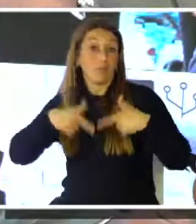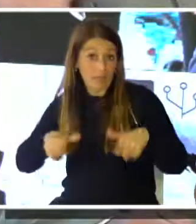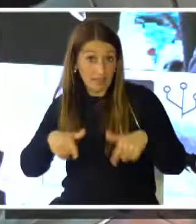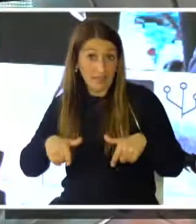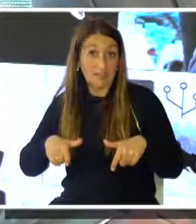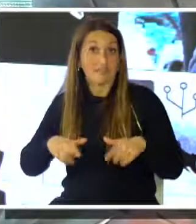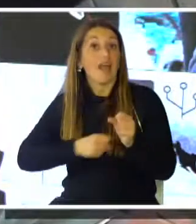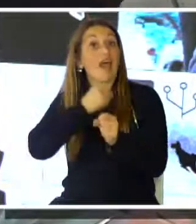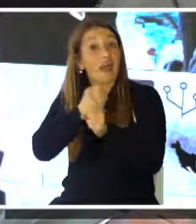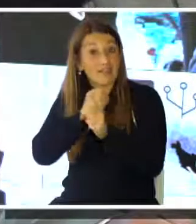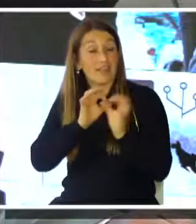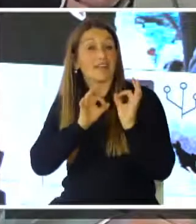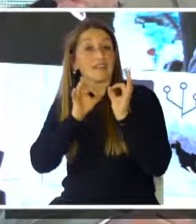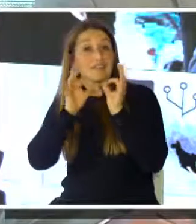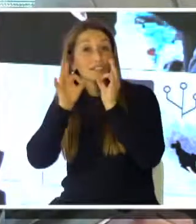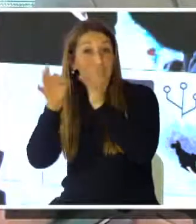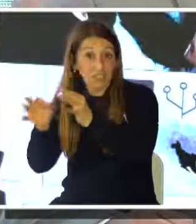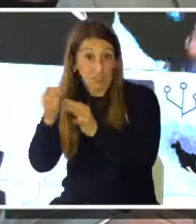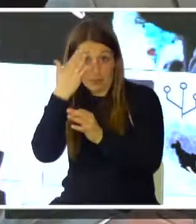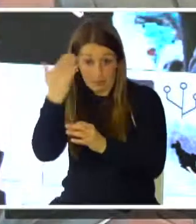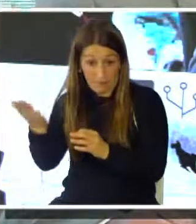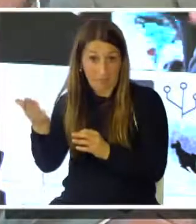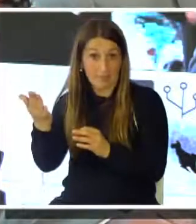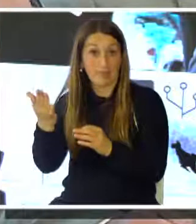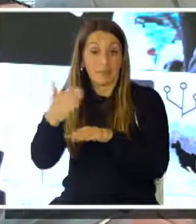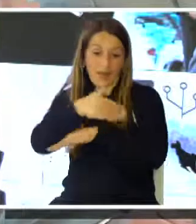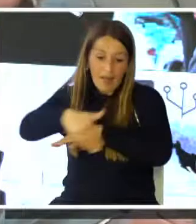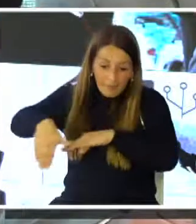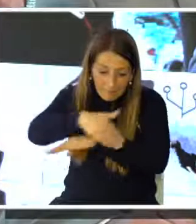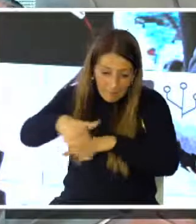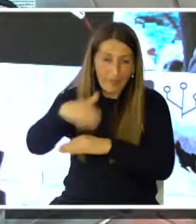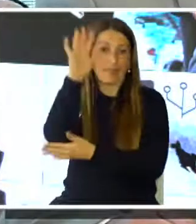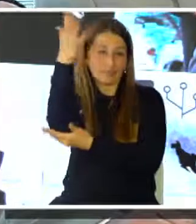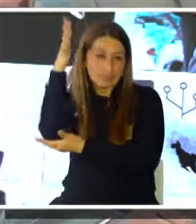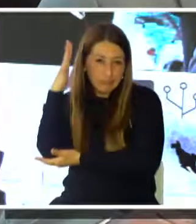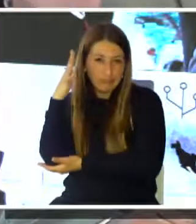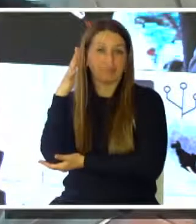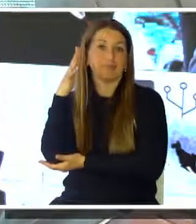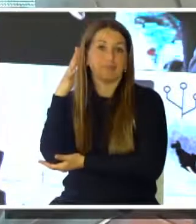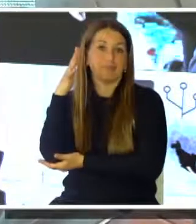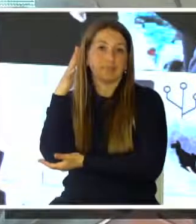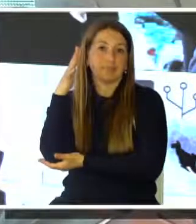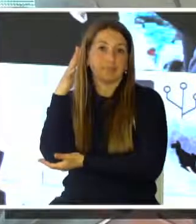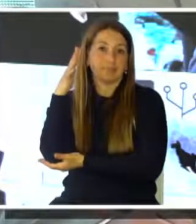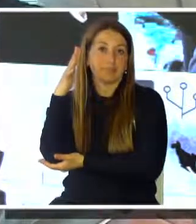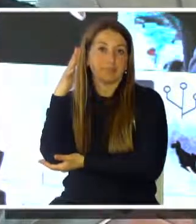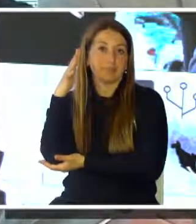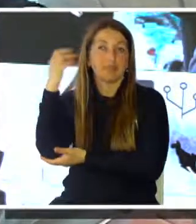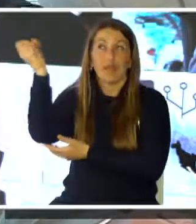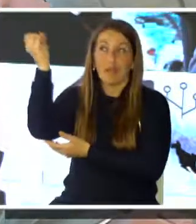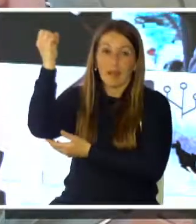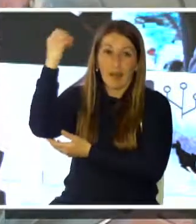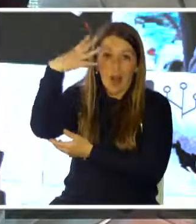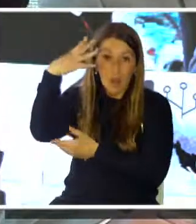hasta que llegamos a la calle de enfrente ya la vereda el arbolado la cazoleta luz del alumbrado